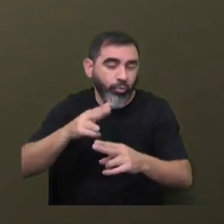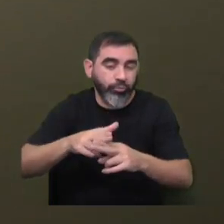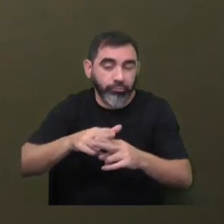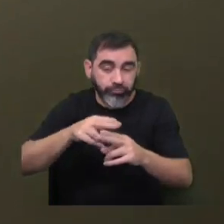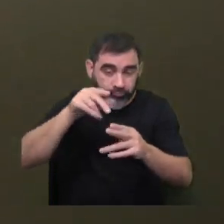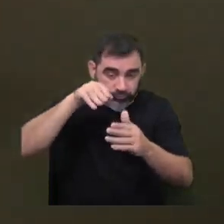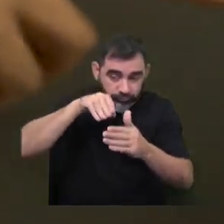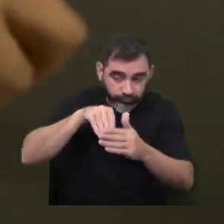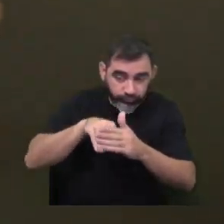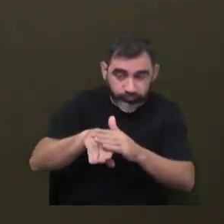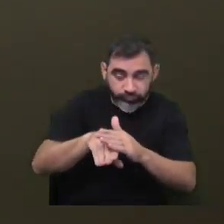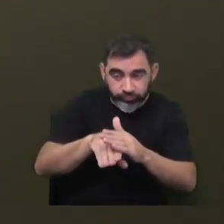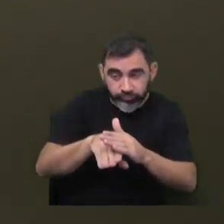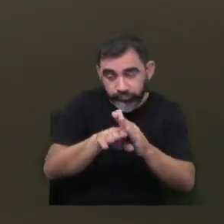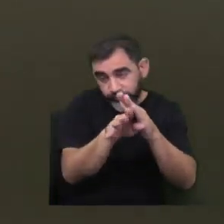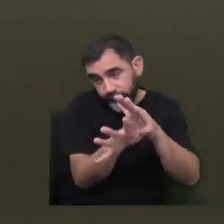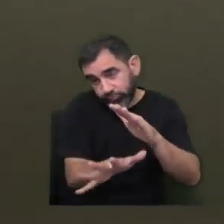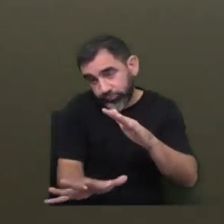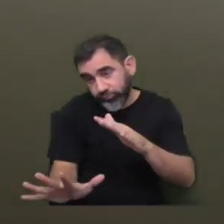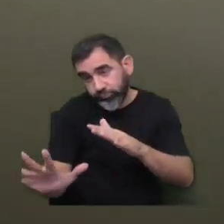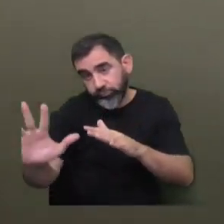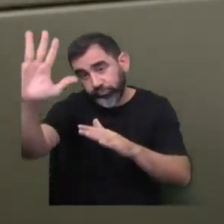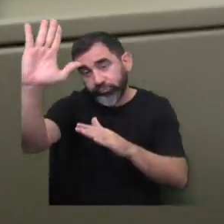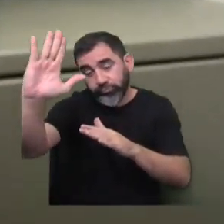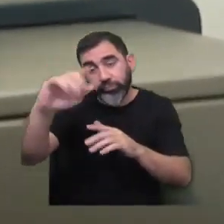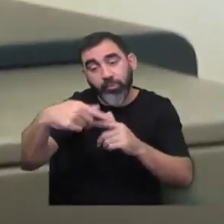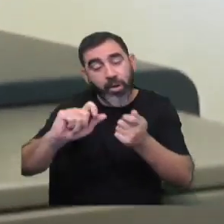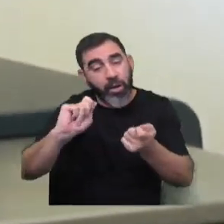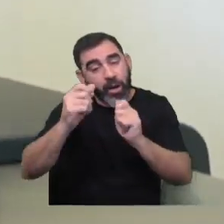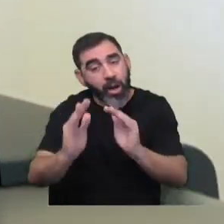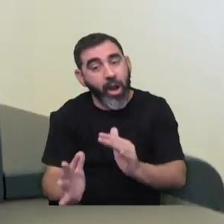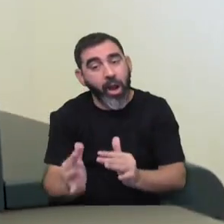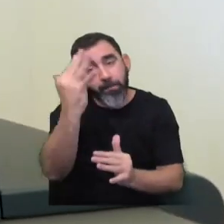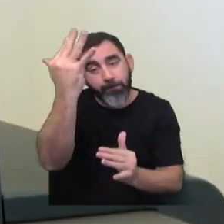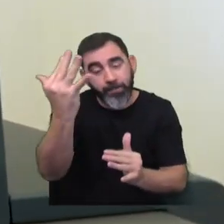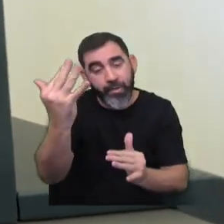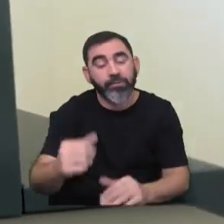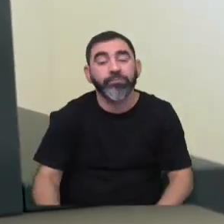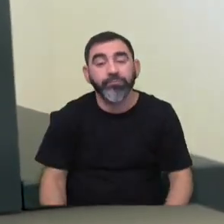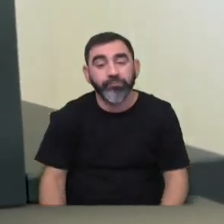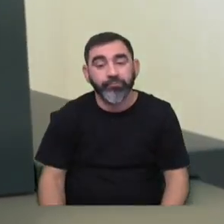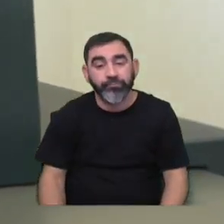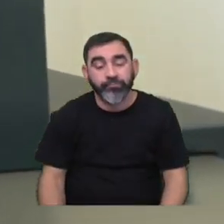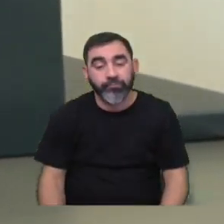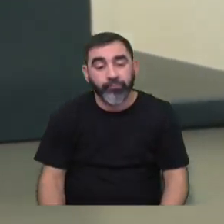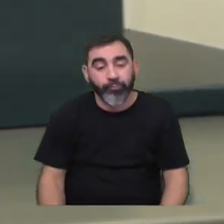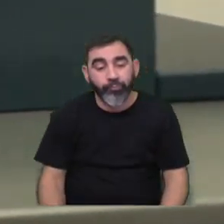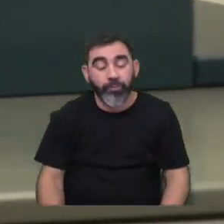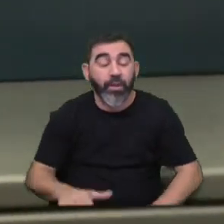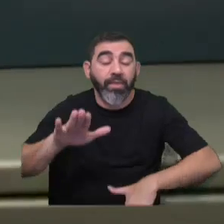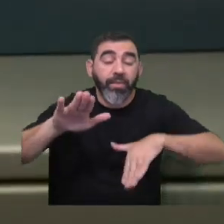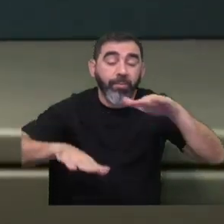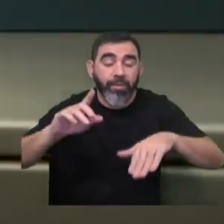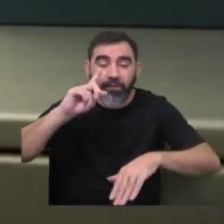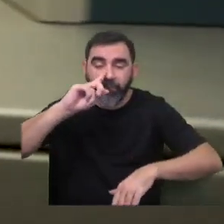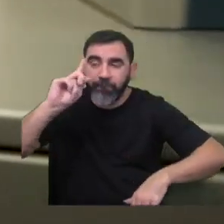acá, migran a través del cuadrupolo y luego vuelan hacia arriba y dependiendo de la